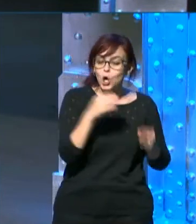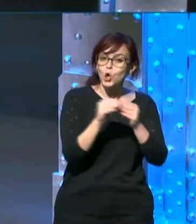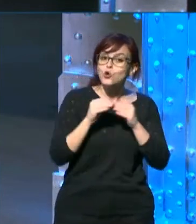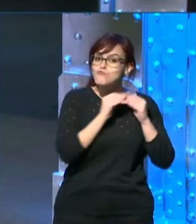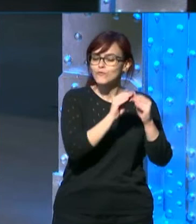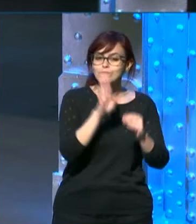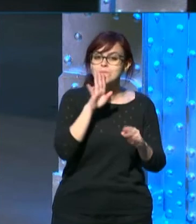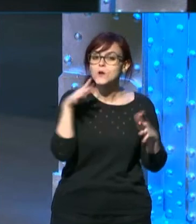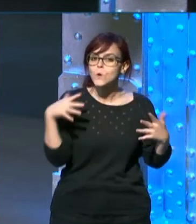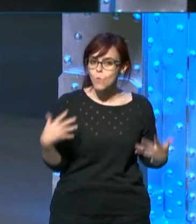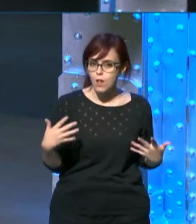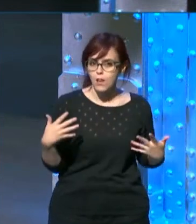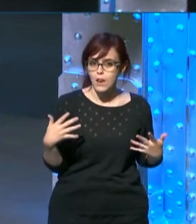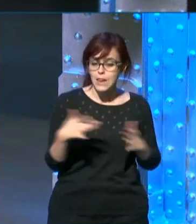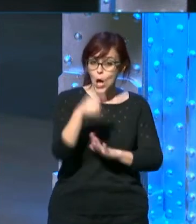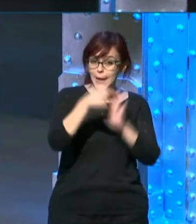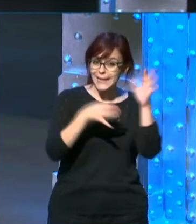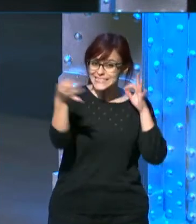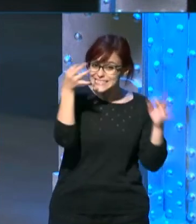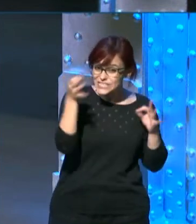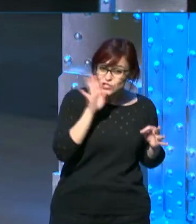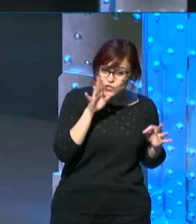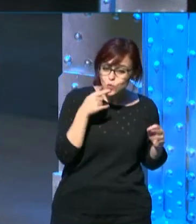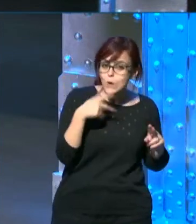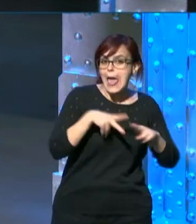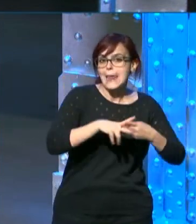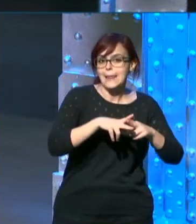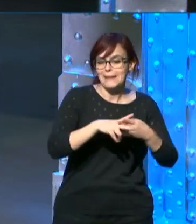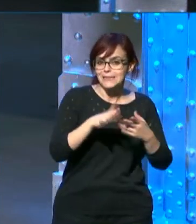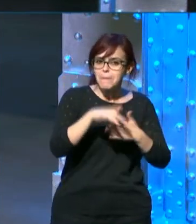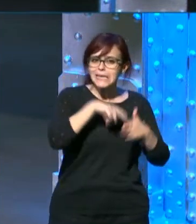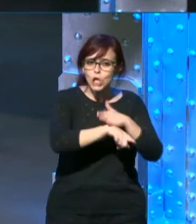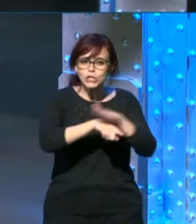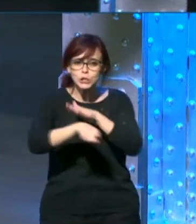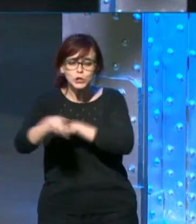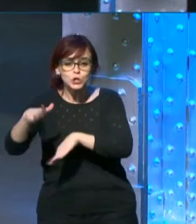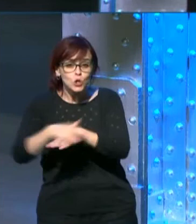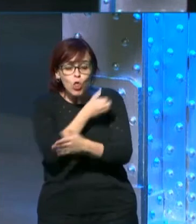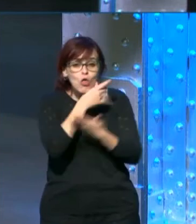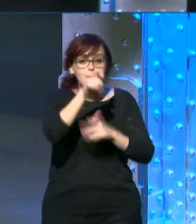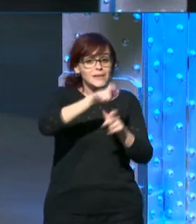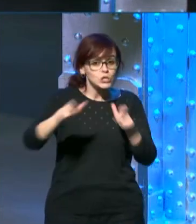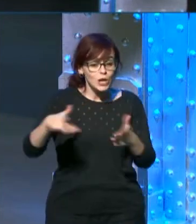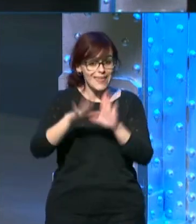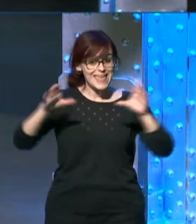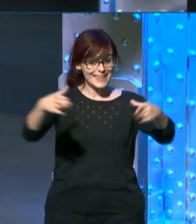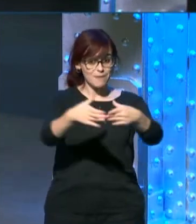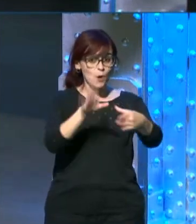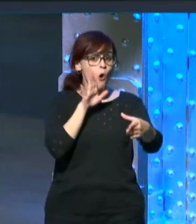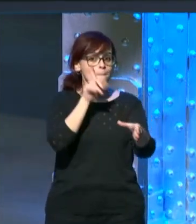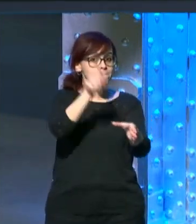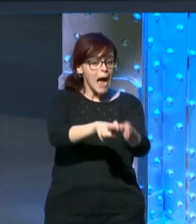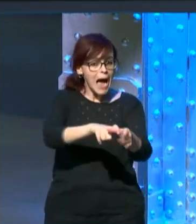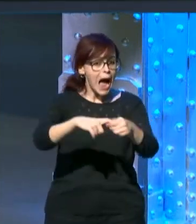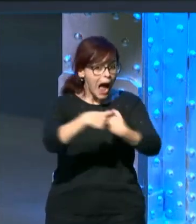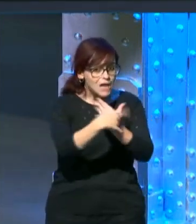¿vale?, que es donde se definen los requisitos, con una herramienta donde todo se gestiona. Todos los miembros del equipo participan en